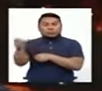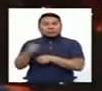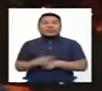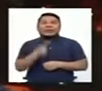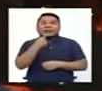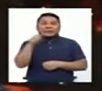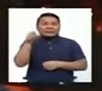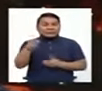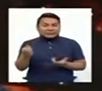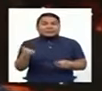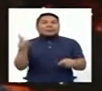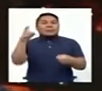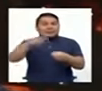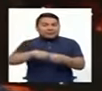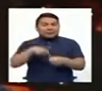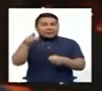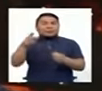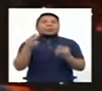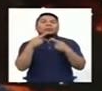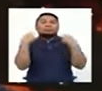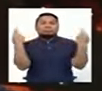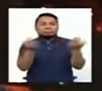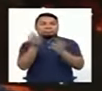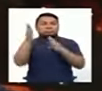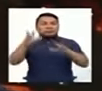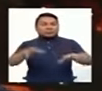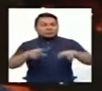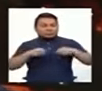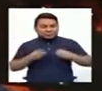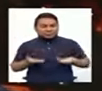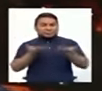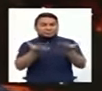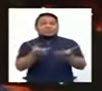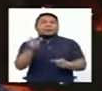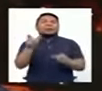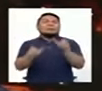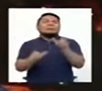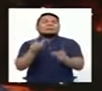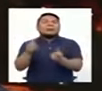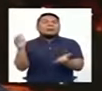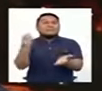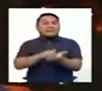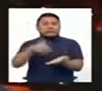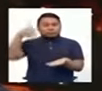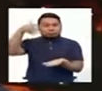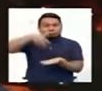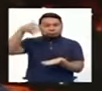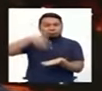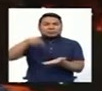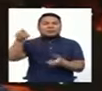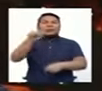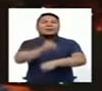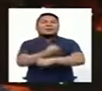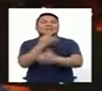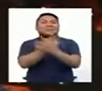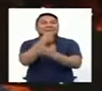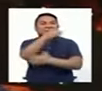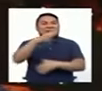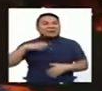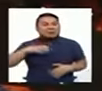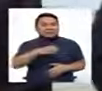titular del sector participó en una ceremonia de reconocimiento a los internos más estudiosos de un penal en el Callao.